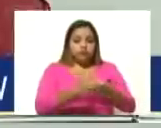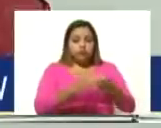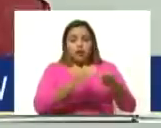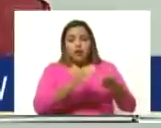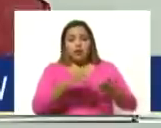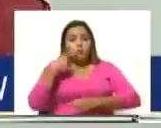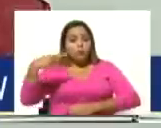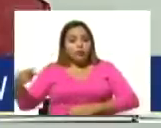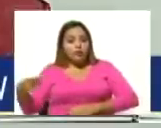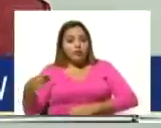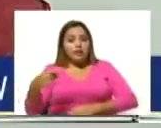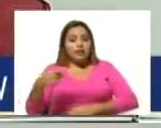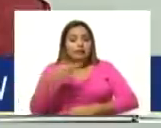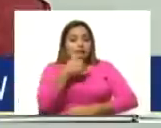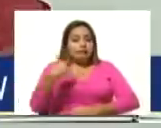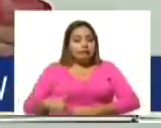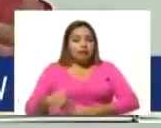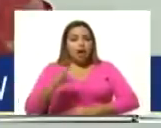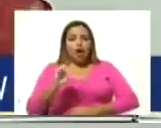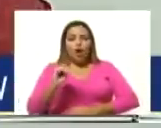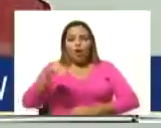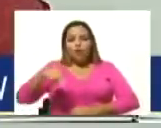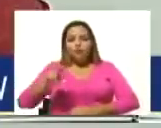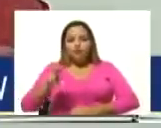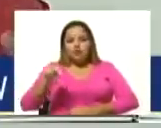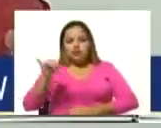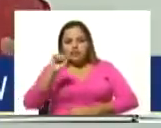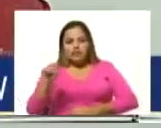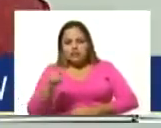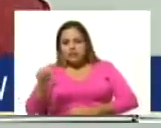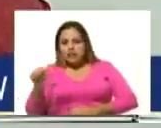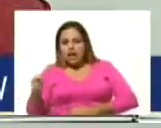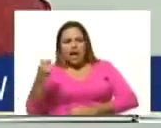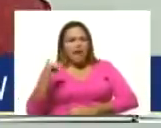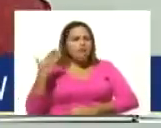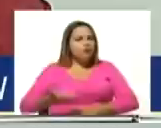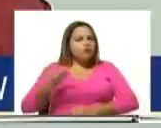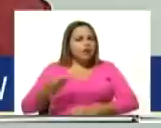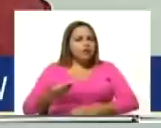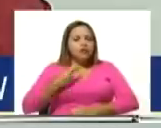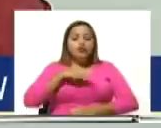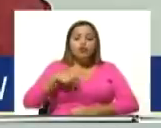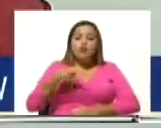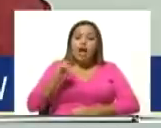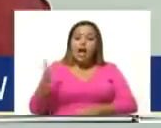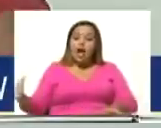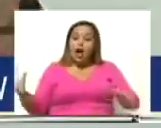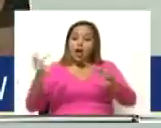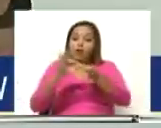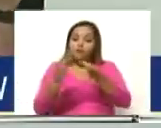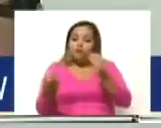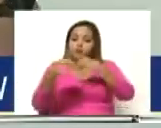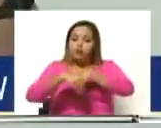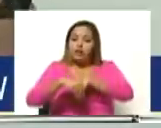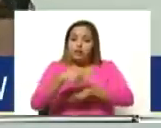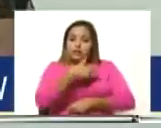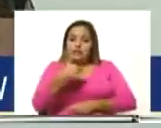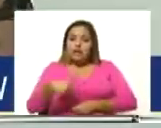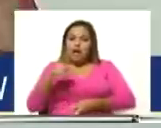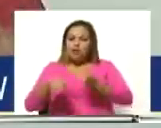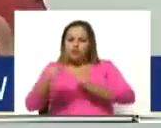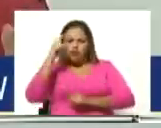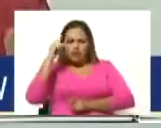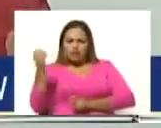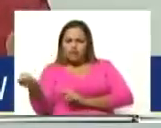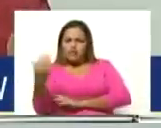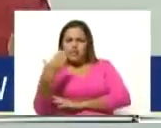como tal, de la formación. Nosotros tenemos convenios con ellos. Estos días me escribieron el compañero